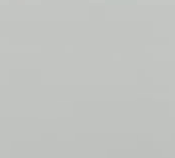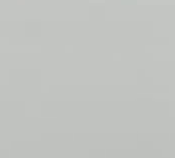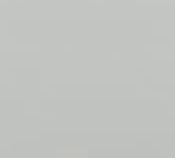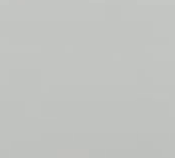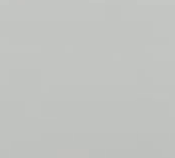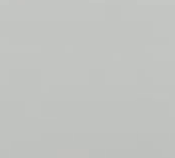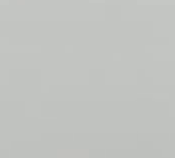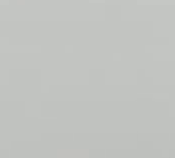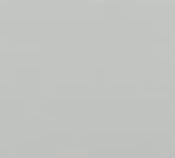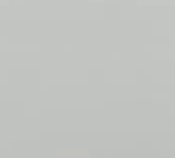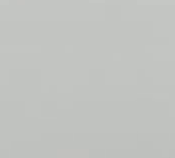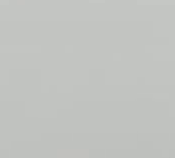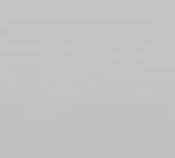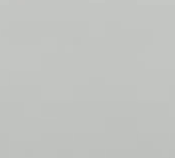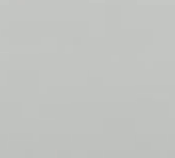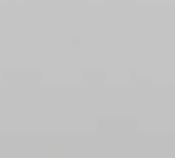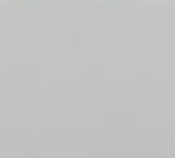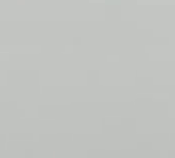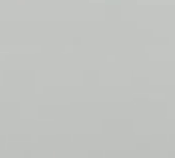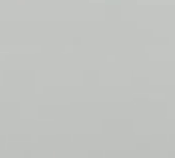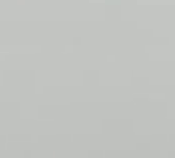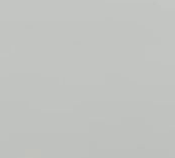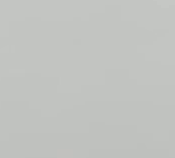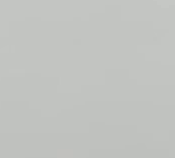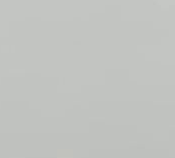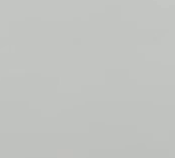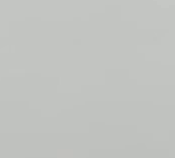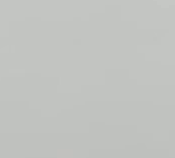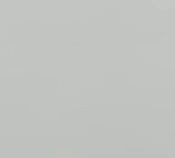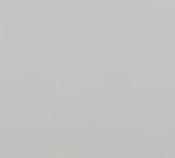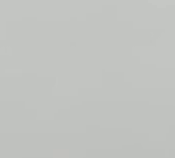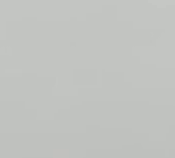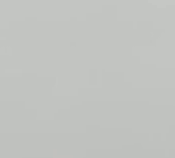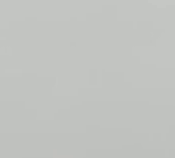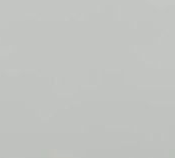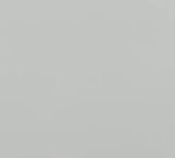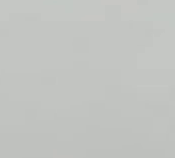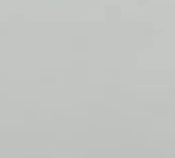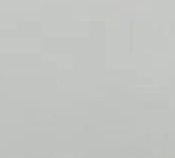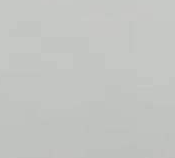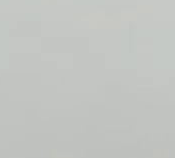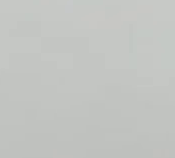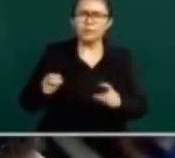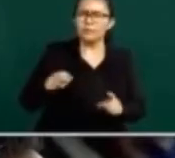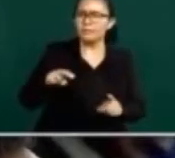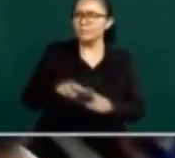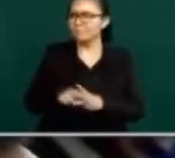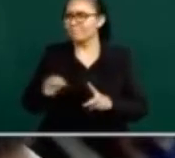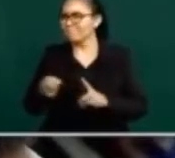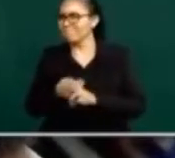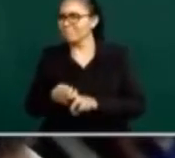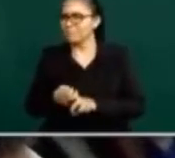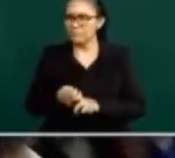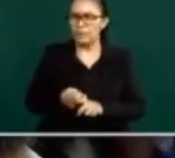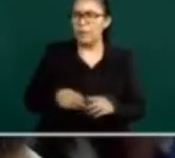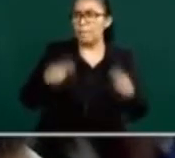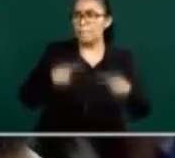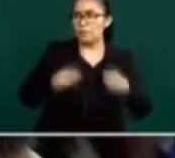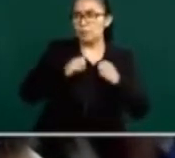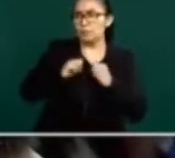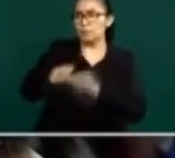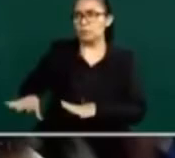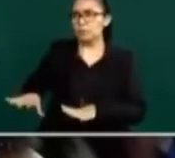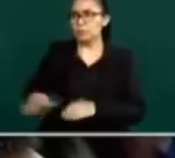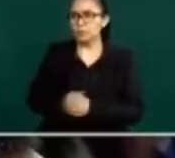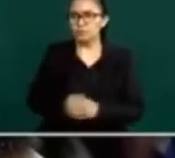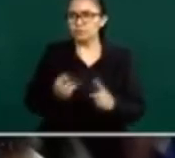mismo fiscal ha hecho en favor de pillos que verdaderamente deberían estar en la cárcel. Con Carlos